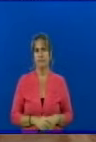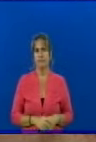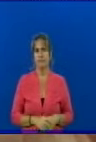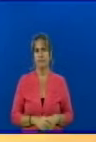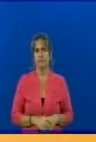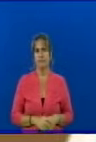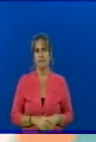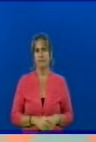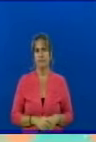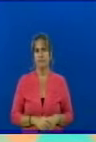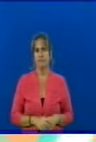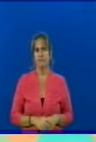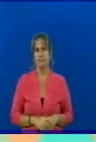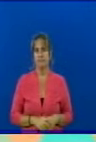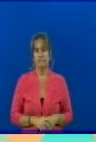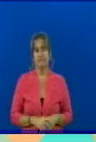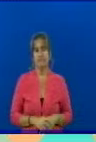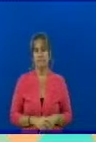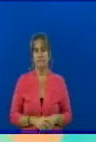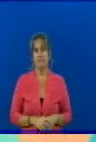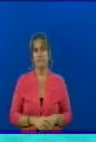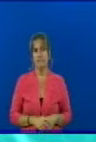Noticias.